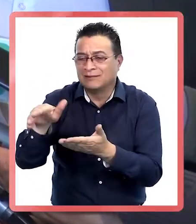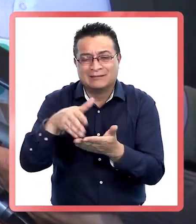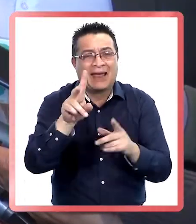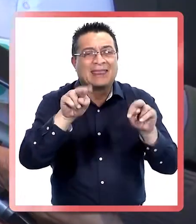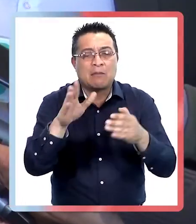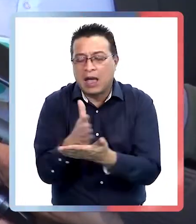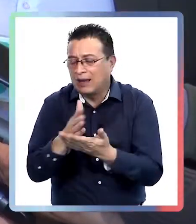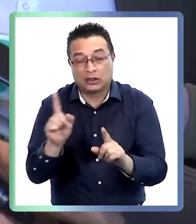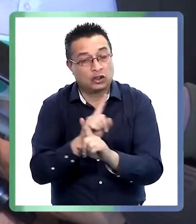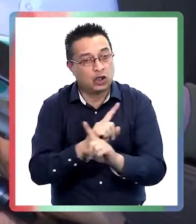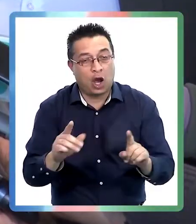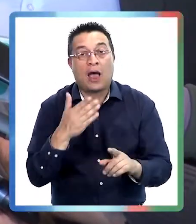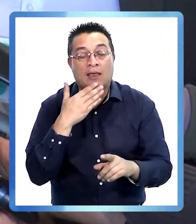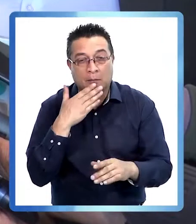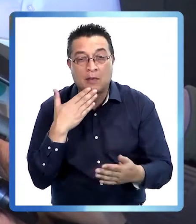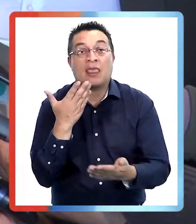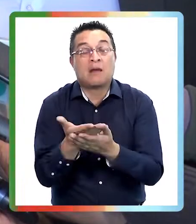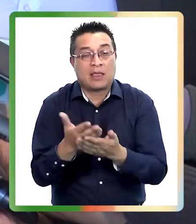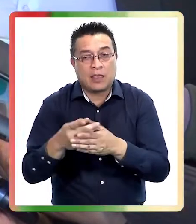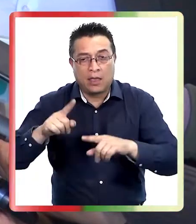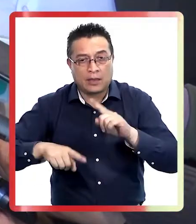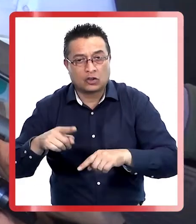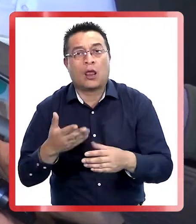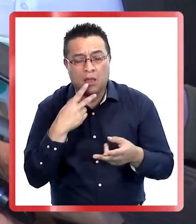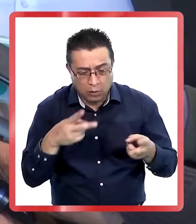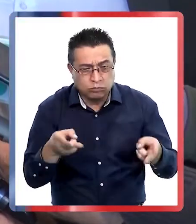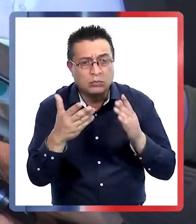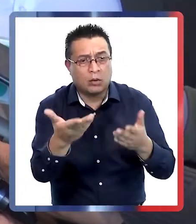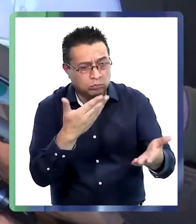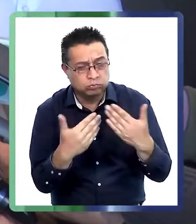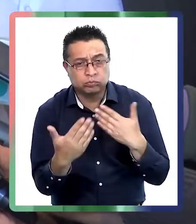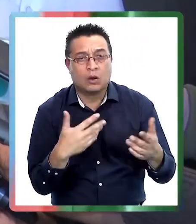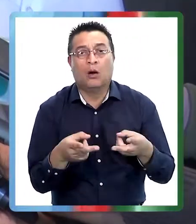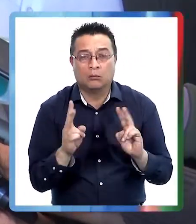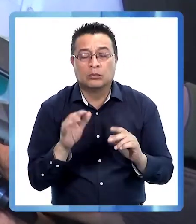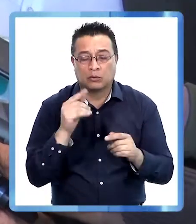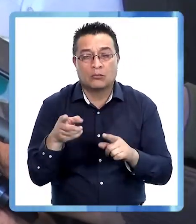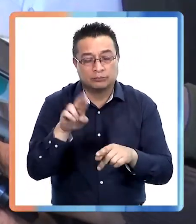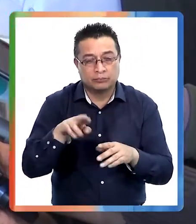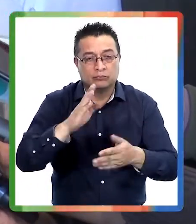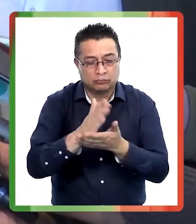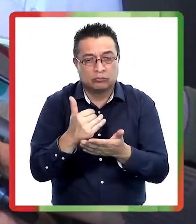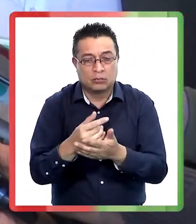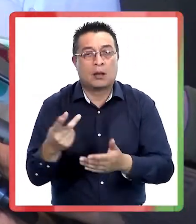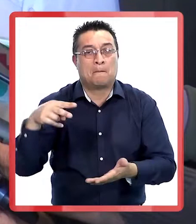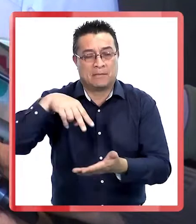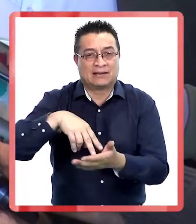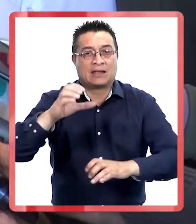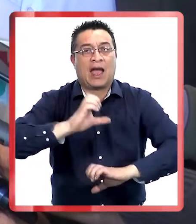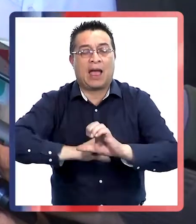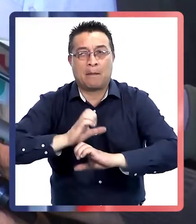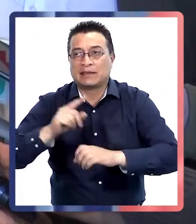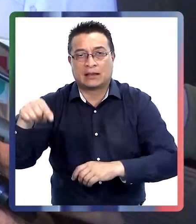ningún tema, incluido, por ejemplo, las demandas territoriales, incluida, por ejemplo, discutir la reorganización de la presencia de la actividad